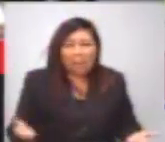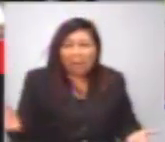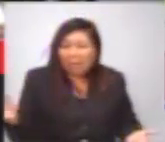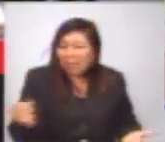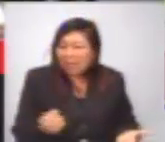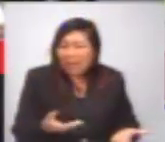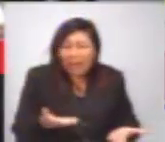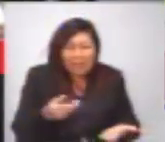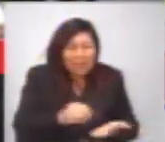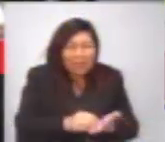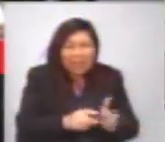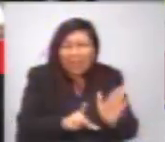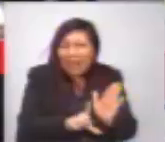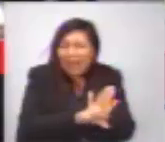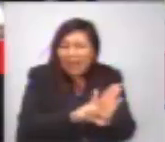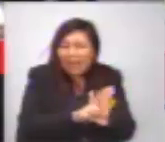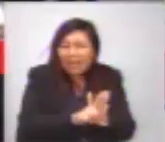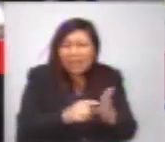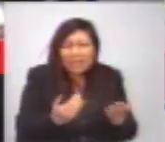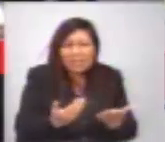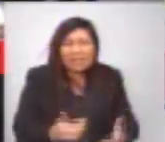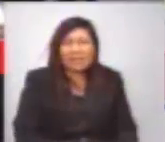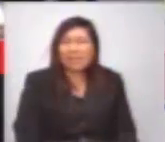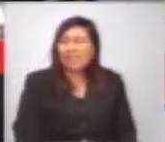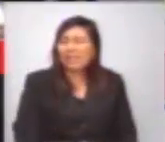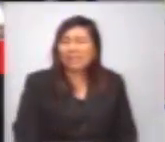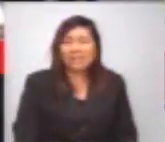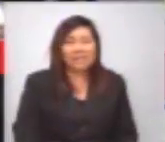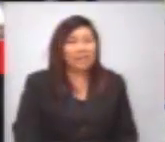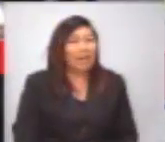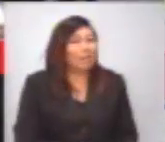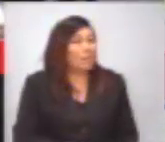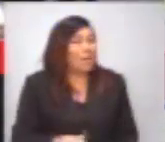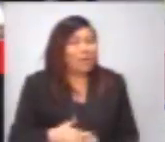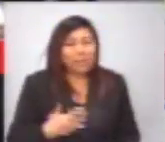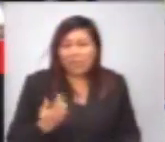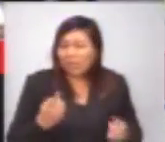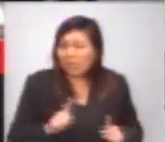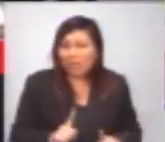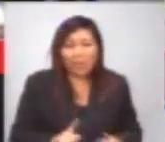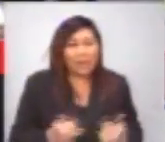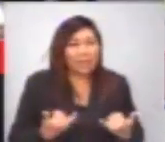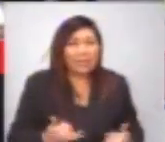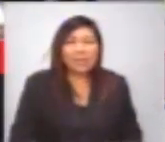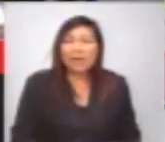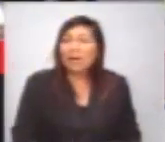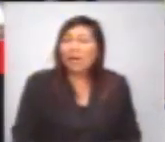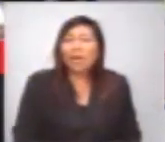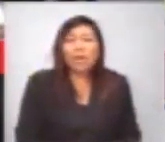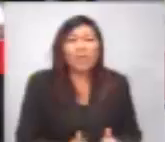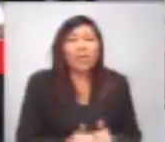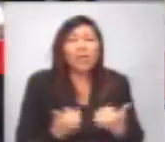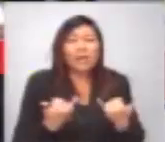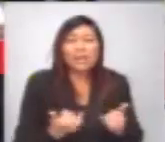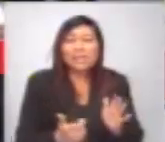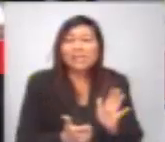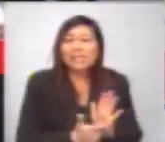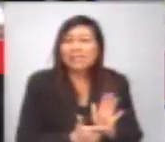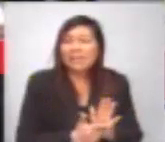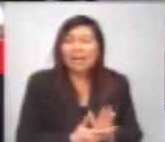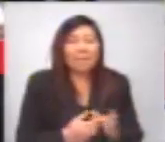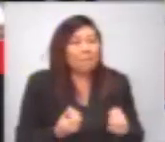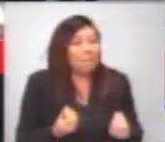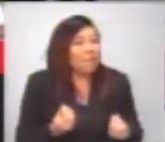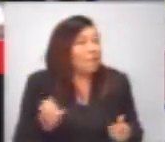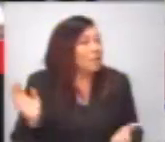sin ningún sustento, una ley de esa naturaleza. Nosotros no estamos de acuerdo con esa ley, ministra,